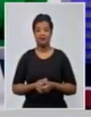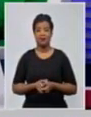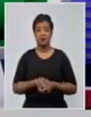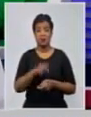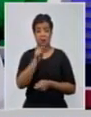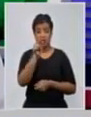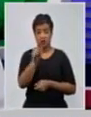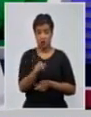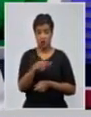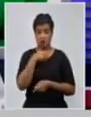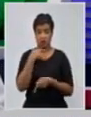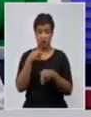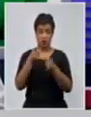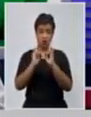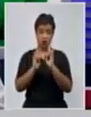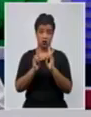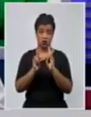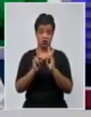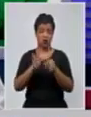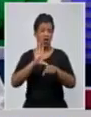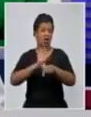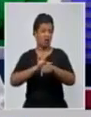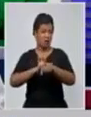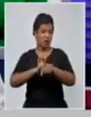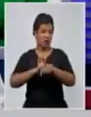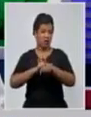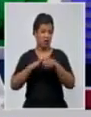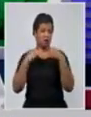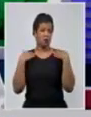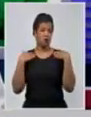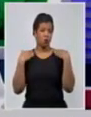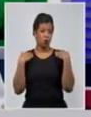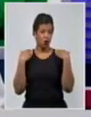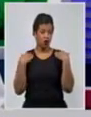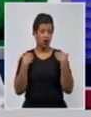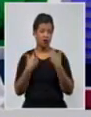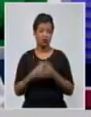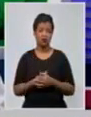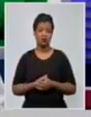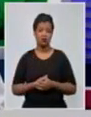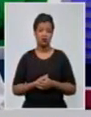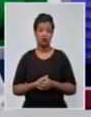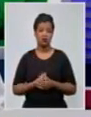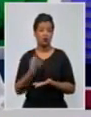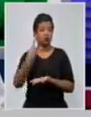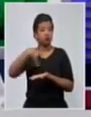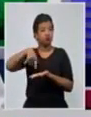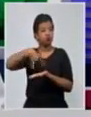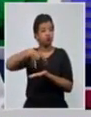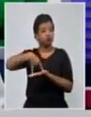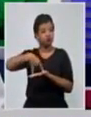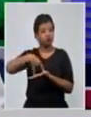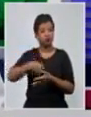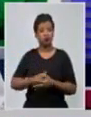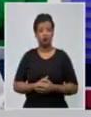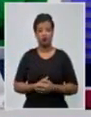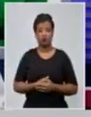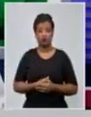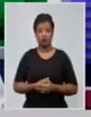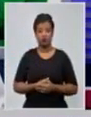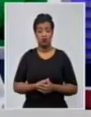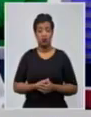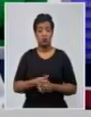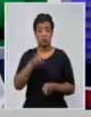de tener una enfermedad pulmonar obstructiva crónica, obesidad, que comenzó